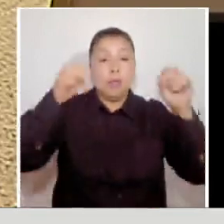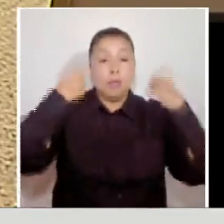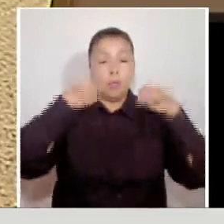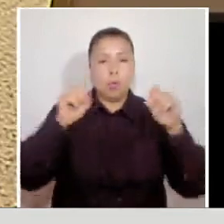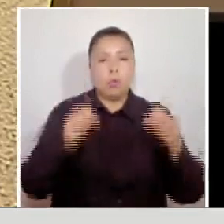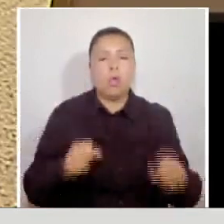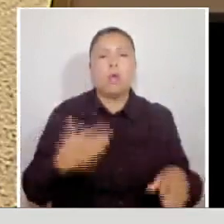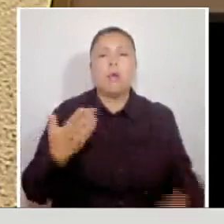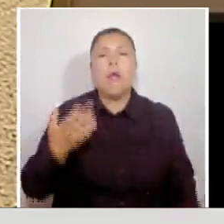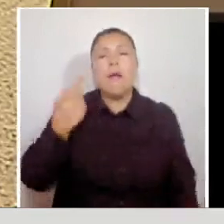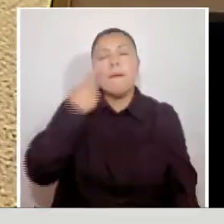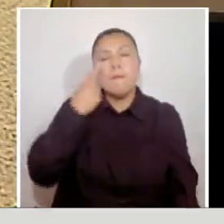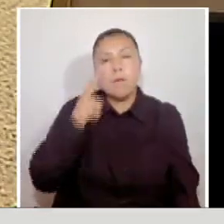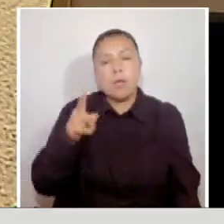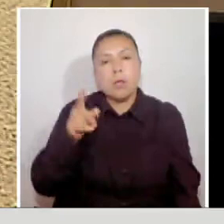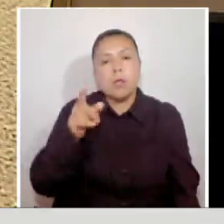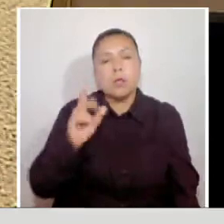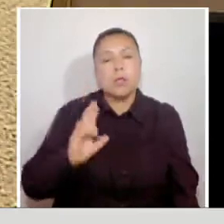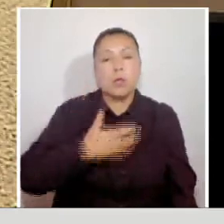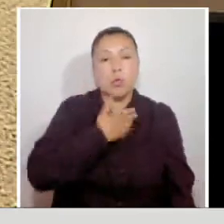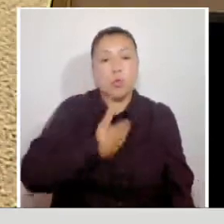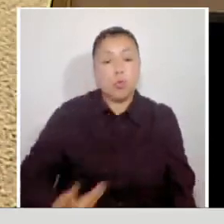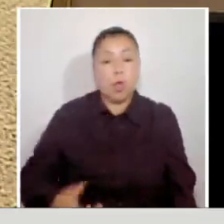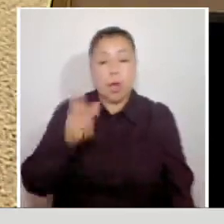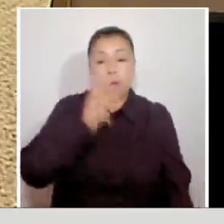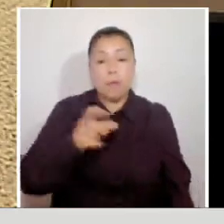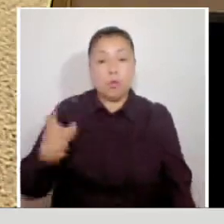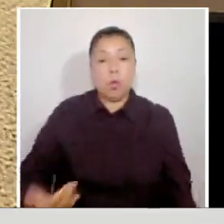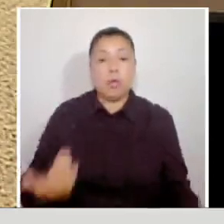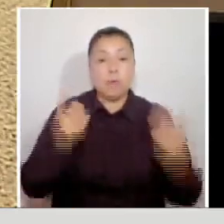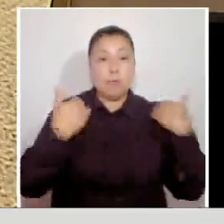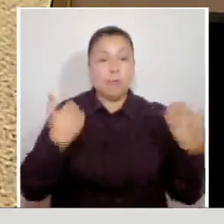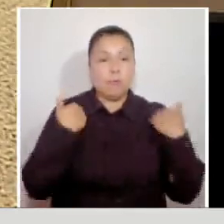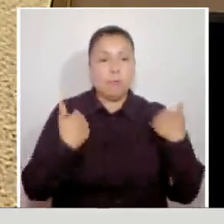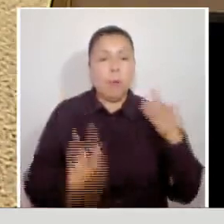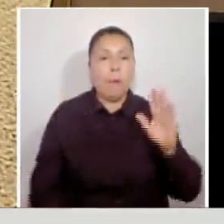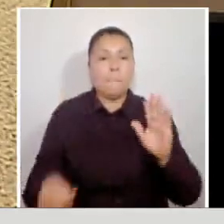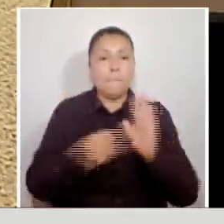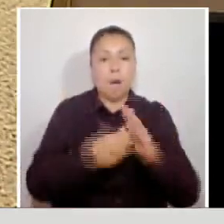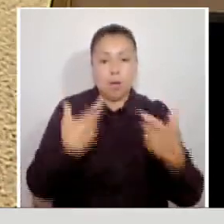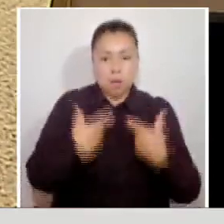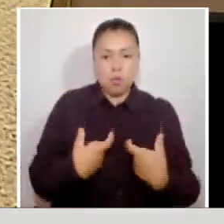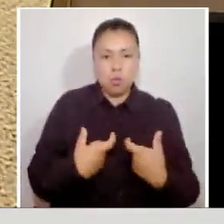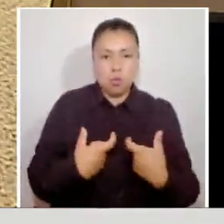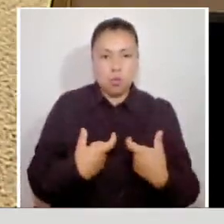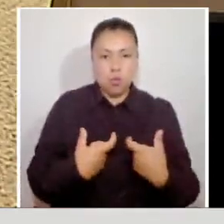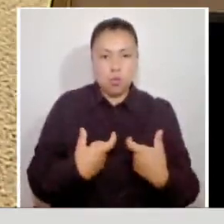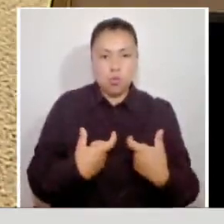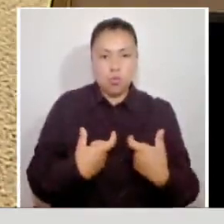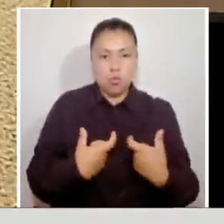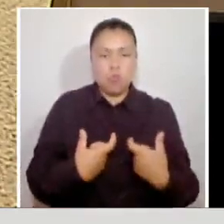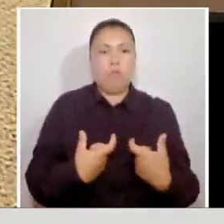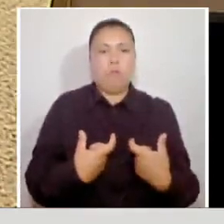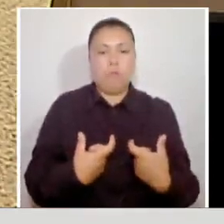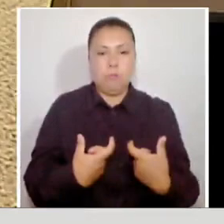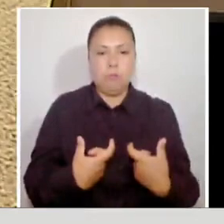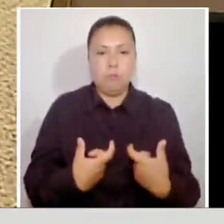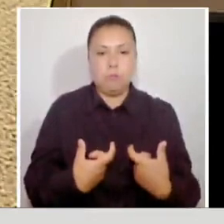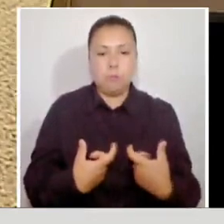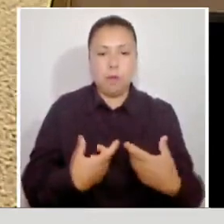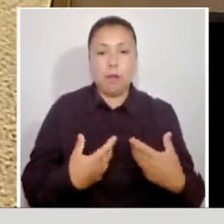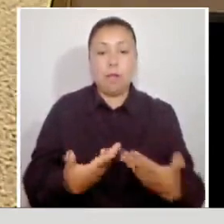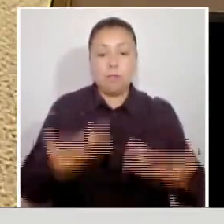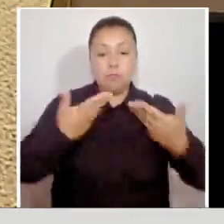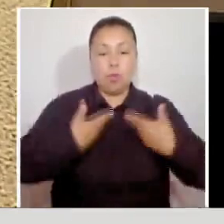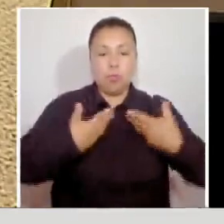presidente que las personas que practican este deporte son las personas con mayor autocontrol pues esto entrega seguridad en